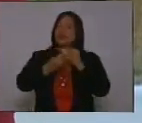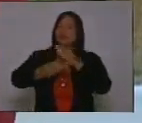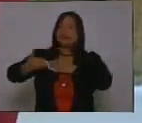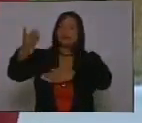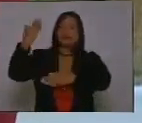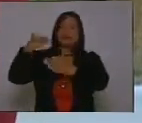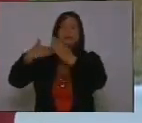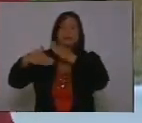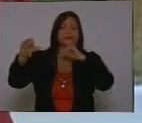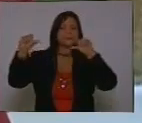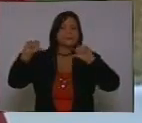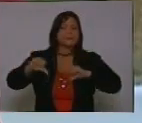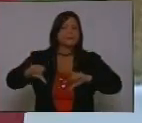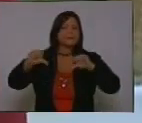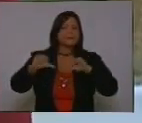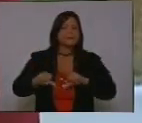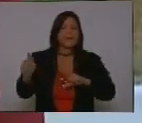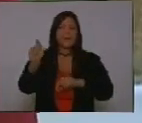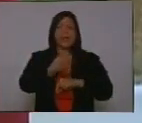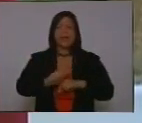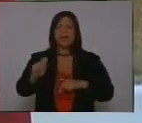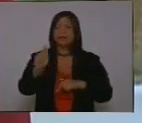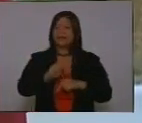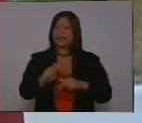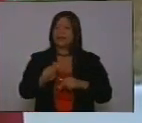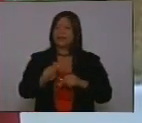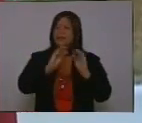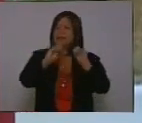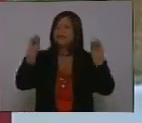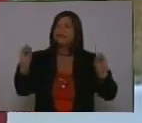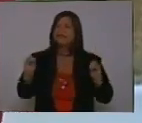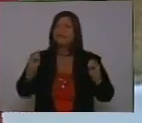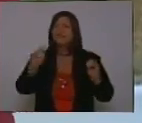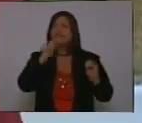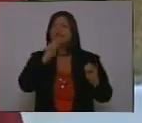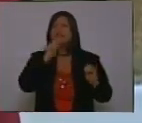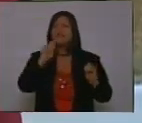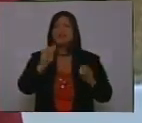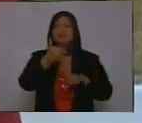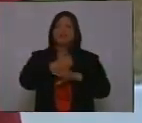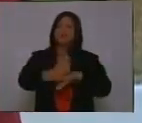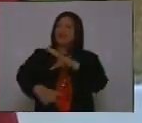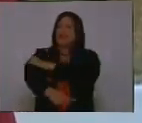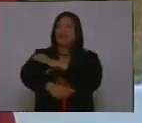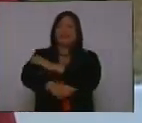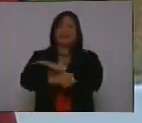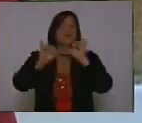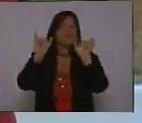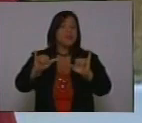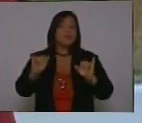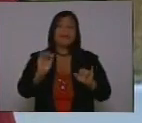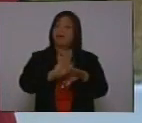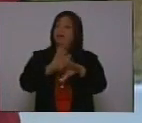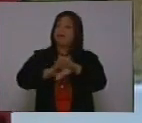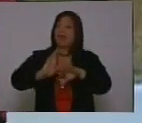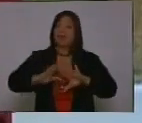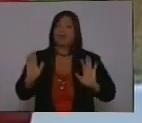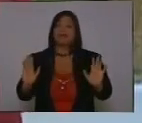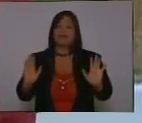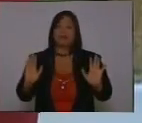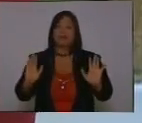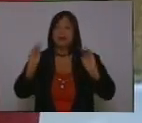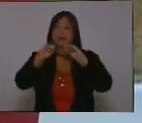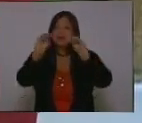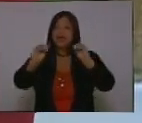ocurridos hace unos meses, convocados por supuesto por la derecha venezolana, que convoca